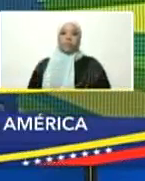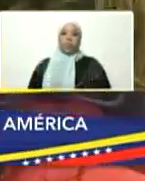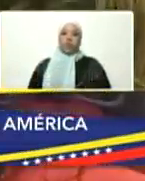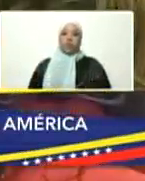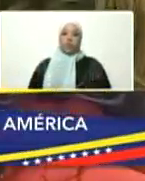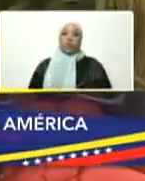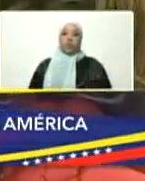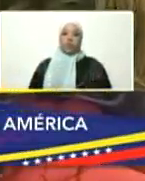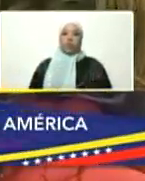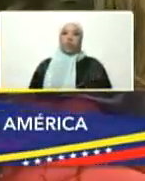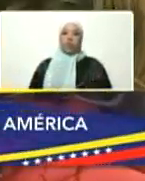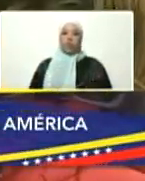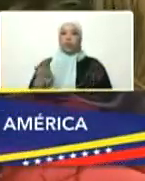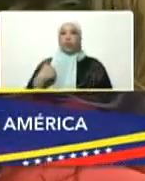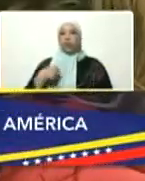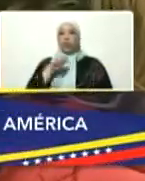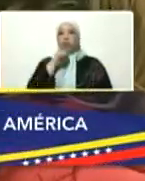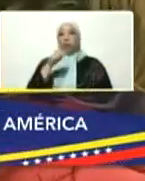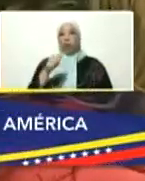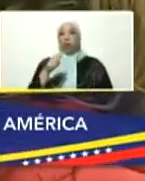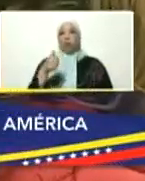Y el carro que yo iba se dañó.